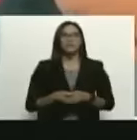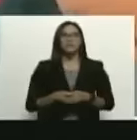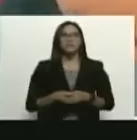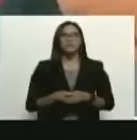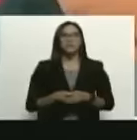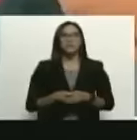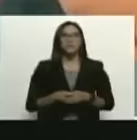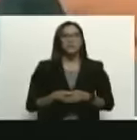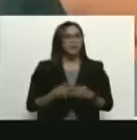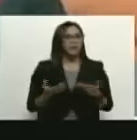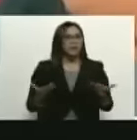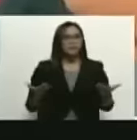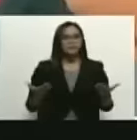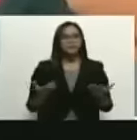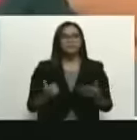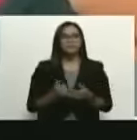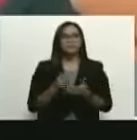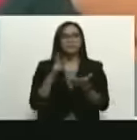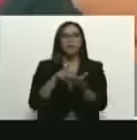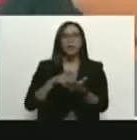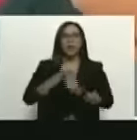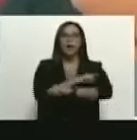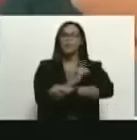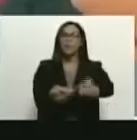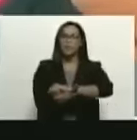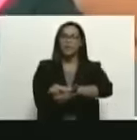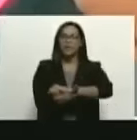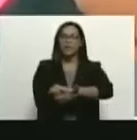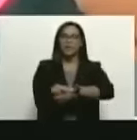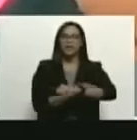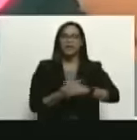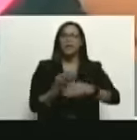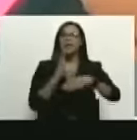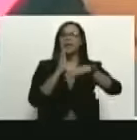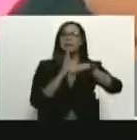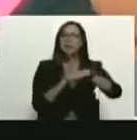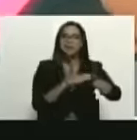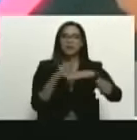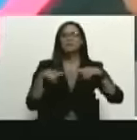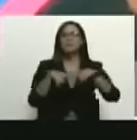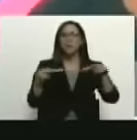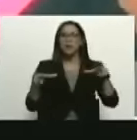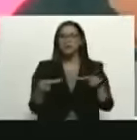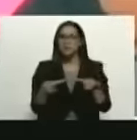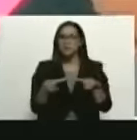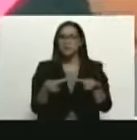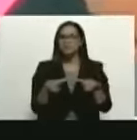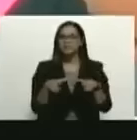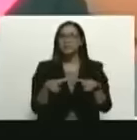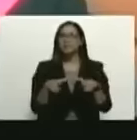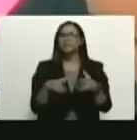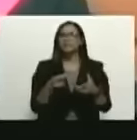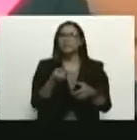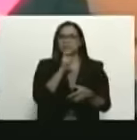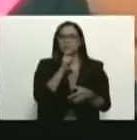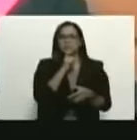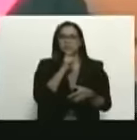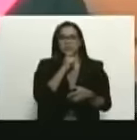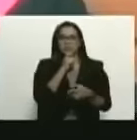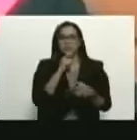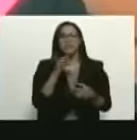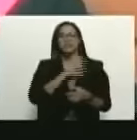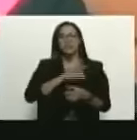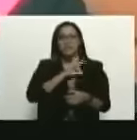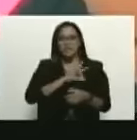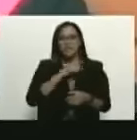que llegó al poder en medio de circunstancias críticas de la sociedad y